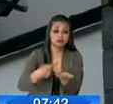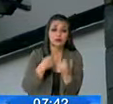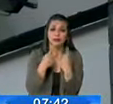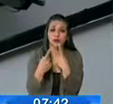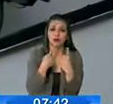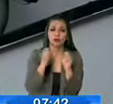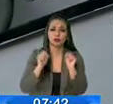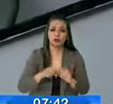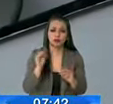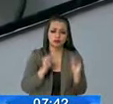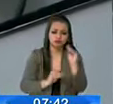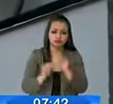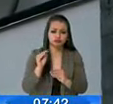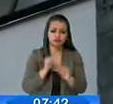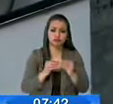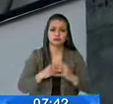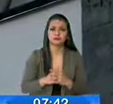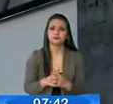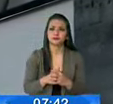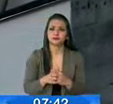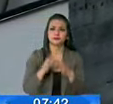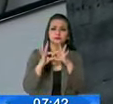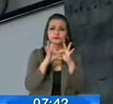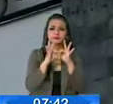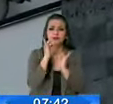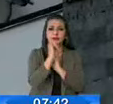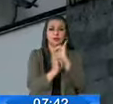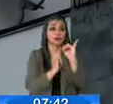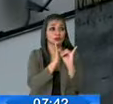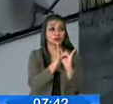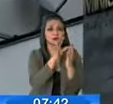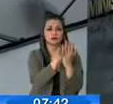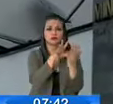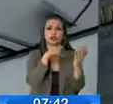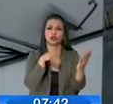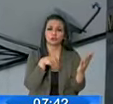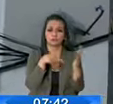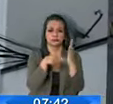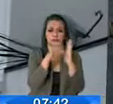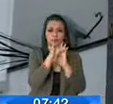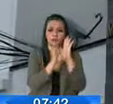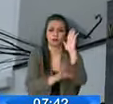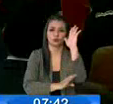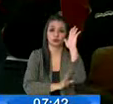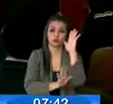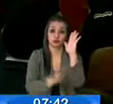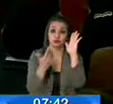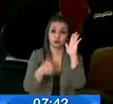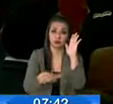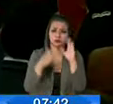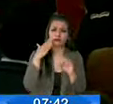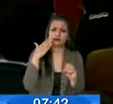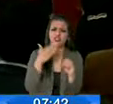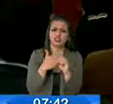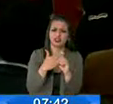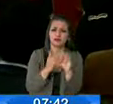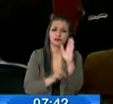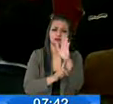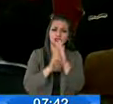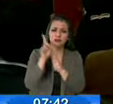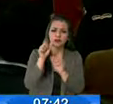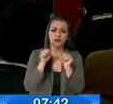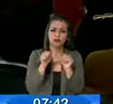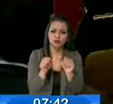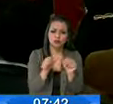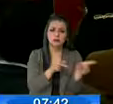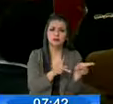Tomando como base los principios de las relaciones internacionales establecidos en la Constitución de Montecristi, los Objetivos de Desarrollo Sostenible y el